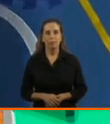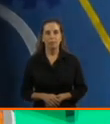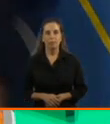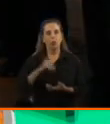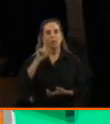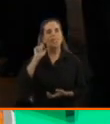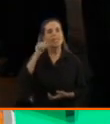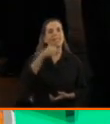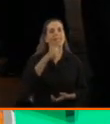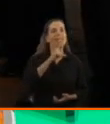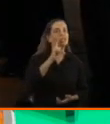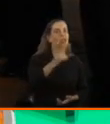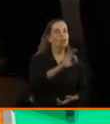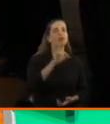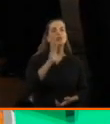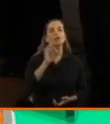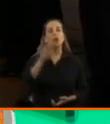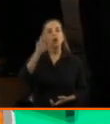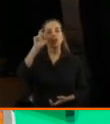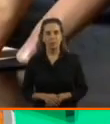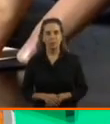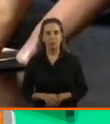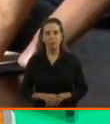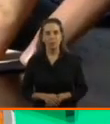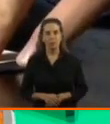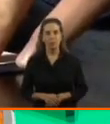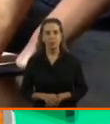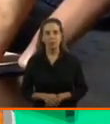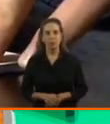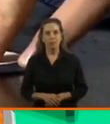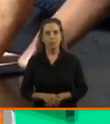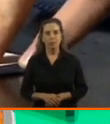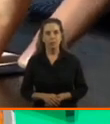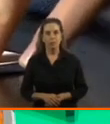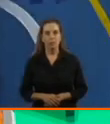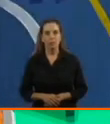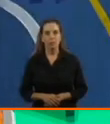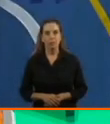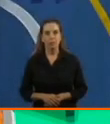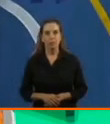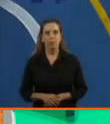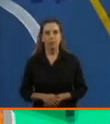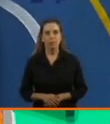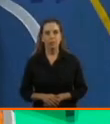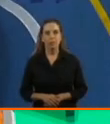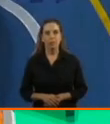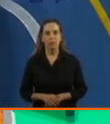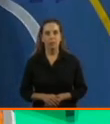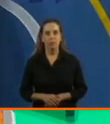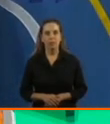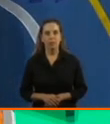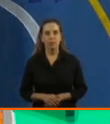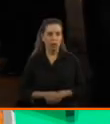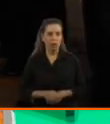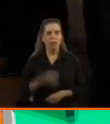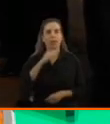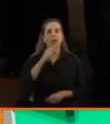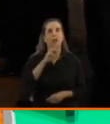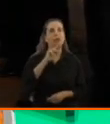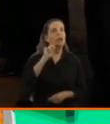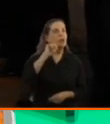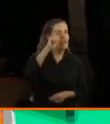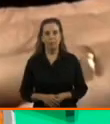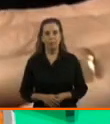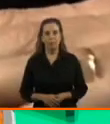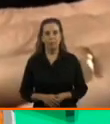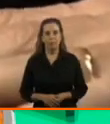que tiene que ver con Milei logra sacar leyes en el Congreso de Argentina basado en una alianza transitoria